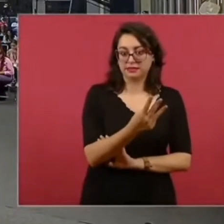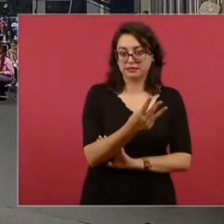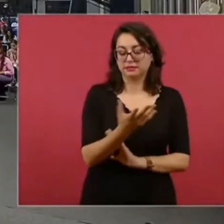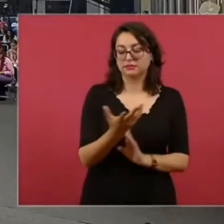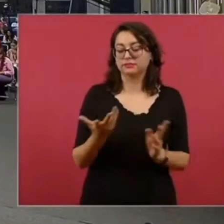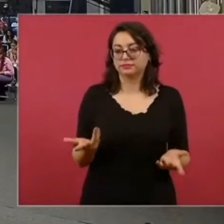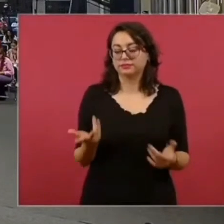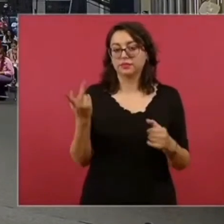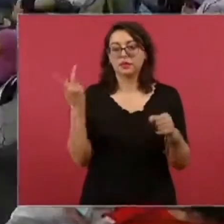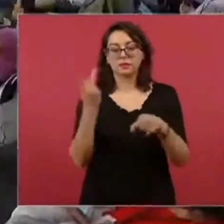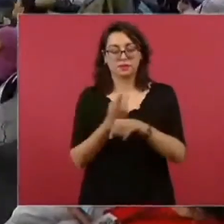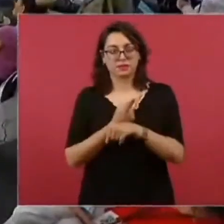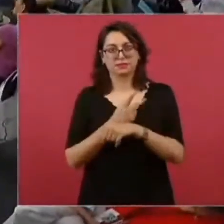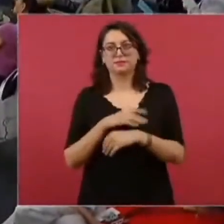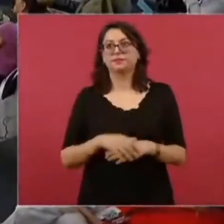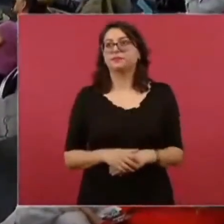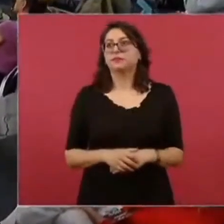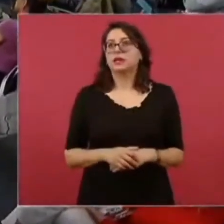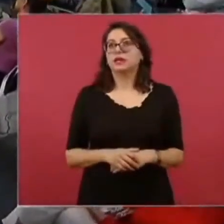es como